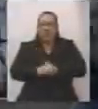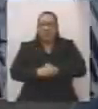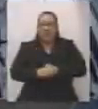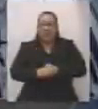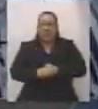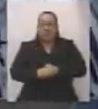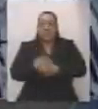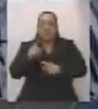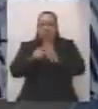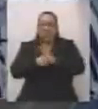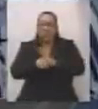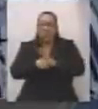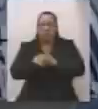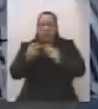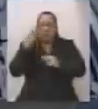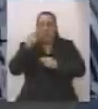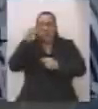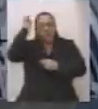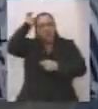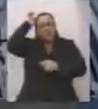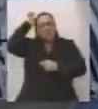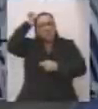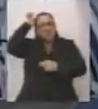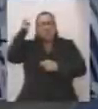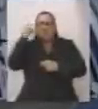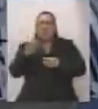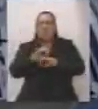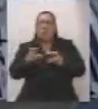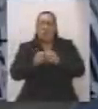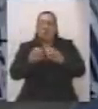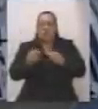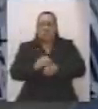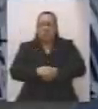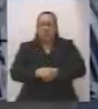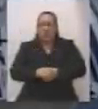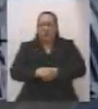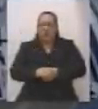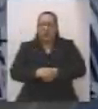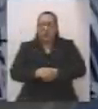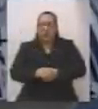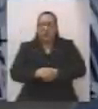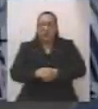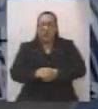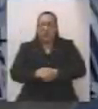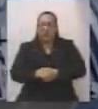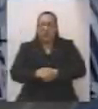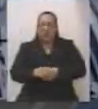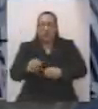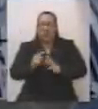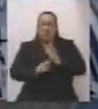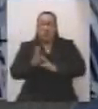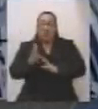de unos minutos. Las razones para este incremento de la globalización son muchas, y ha habido una reducción en los costos